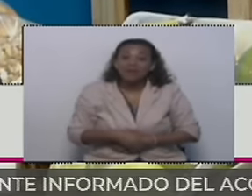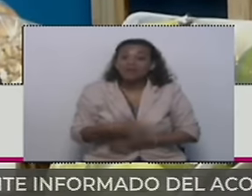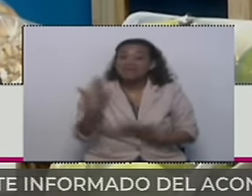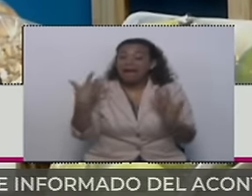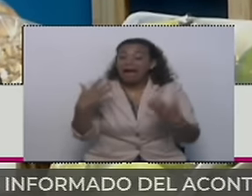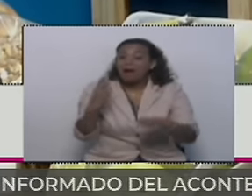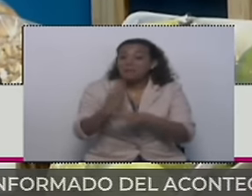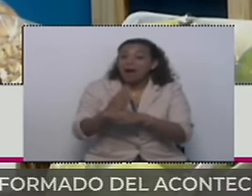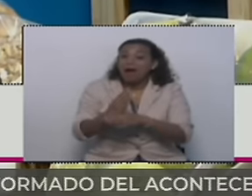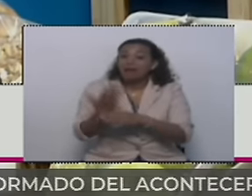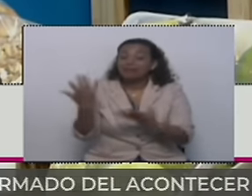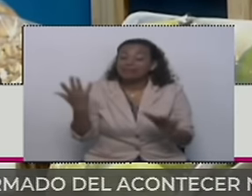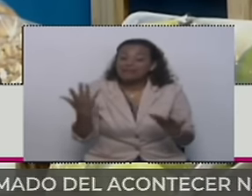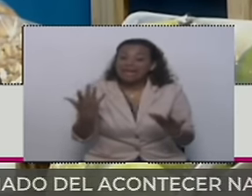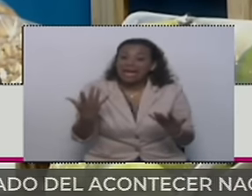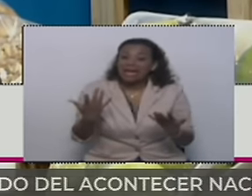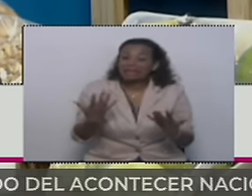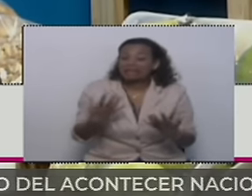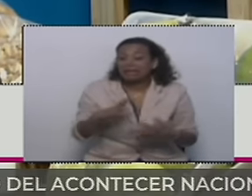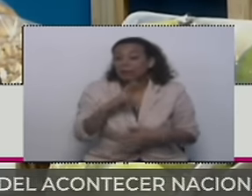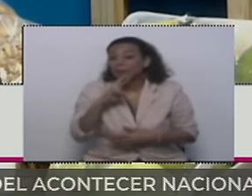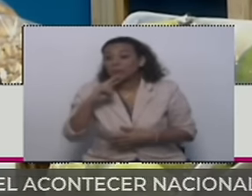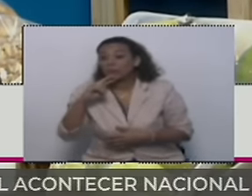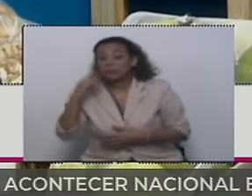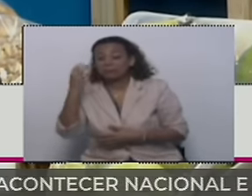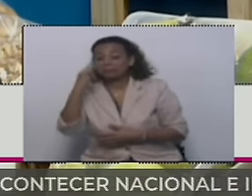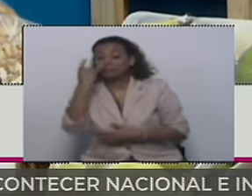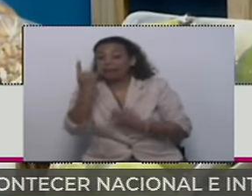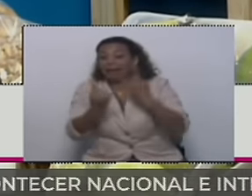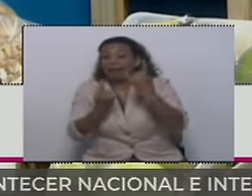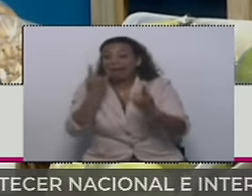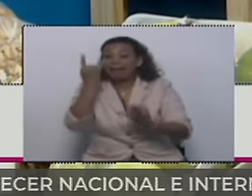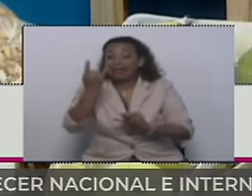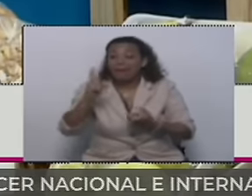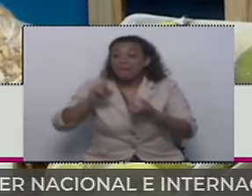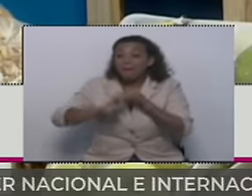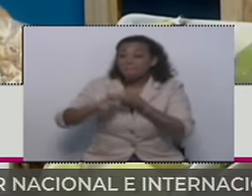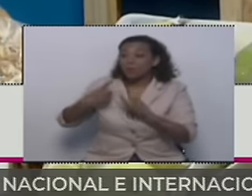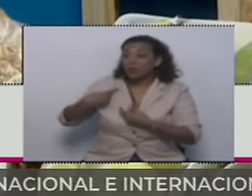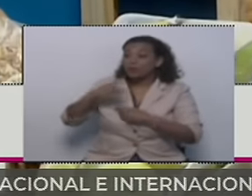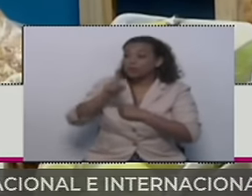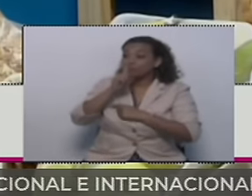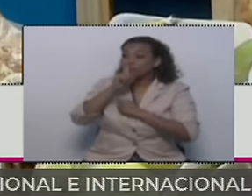Mi régimen paleolítico. Voy a aprovechar que no está Cilia aquí, que Cilia no se